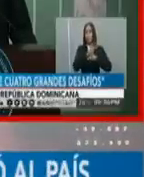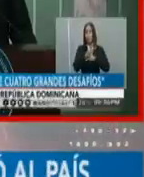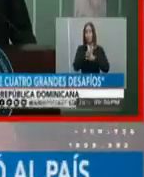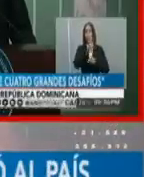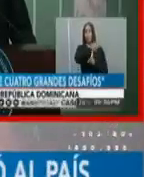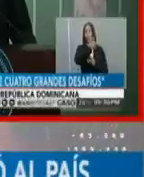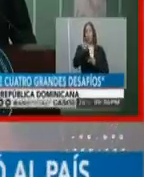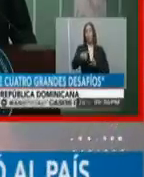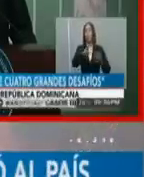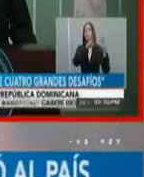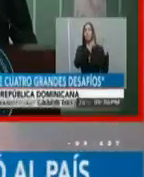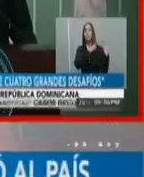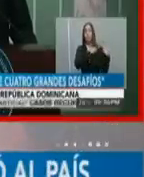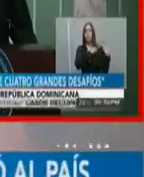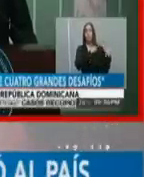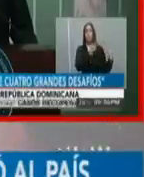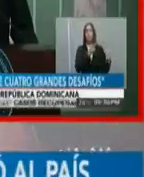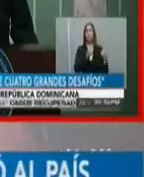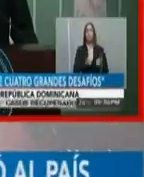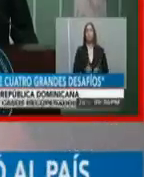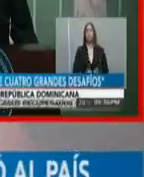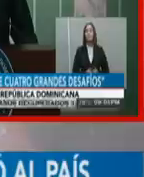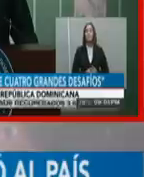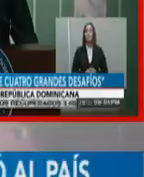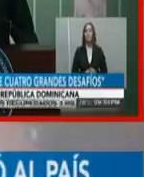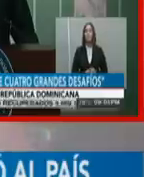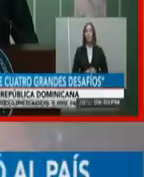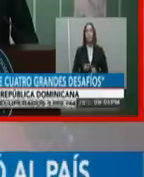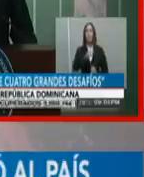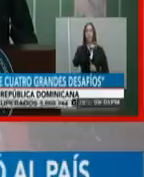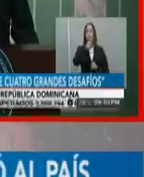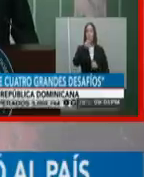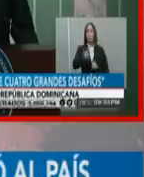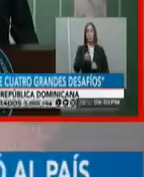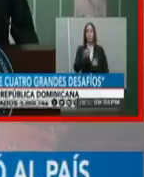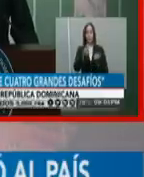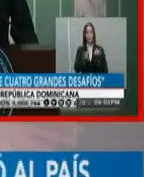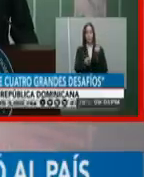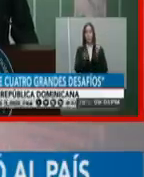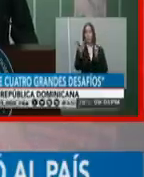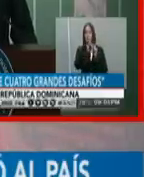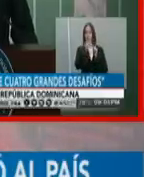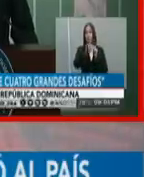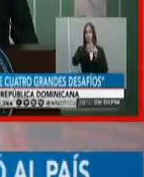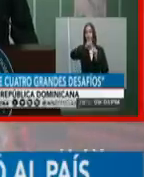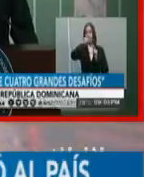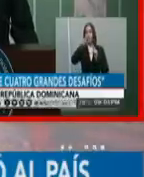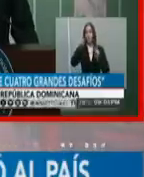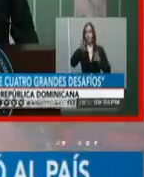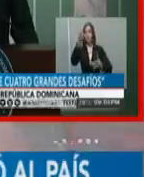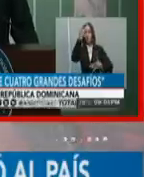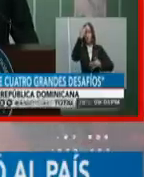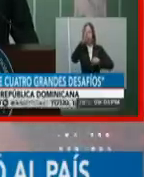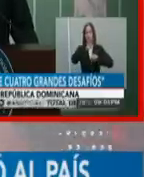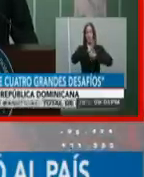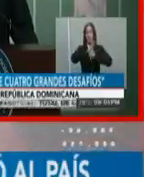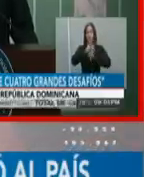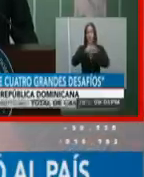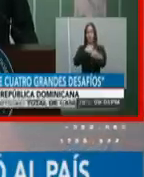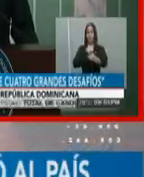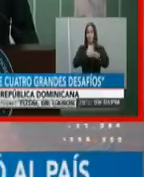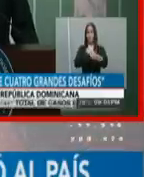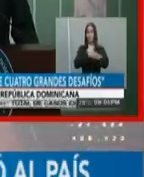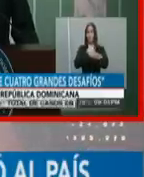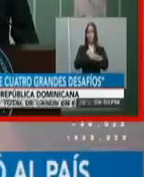mes de mayo. Precisamente sobre esto, se dice el presidente, se seguirá tendiendo una mano amiga a aquellas